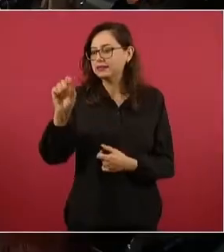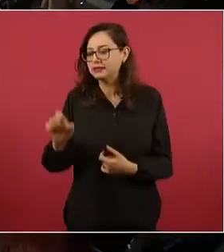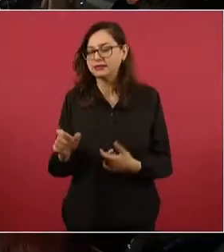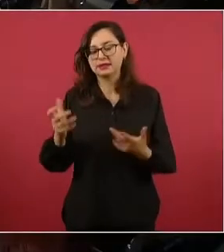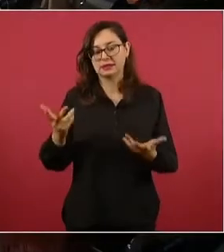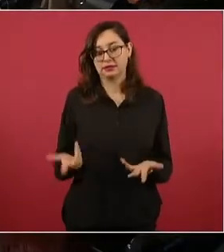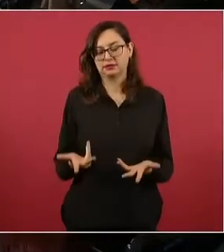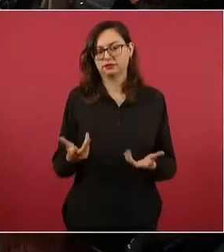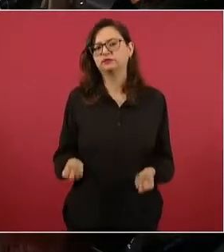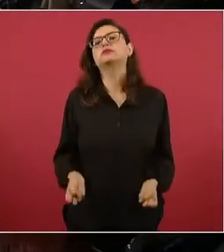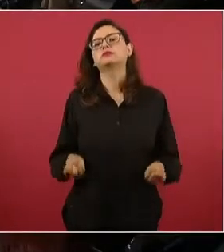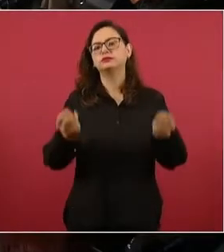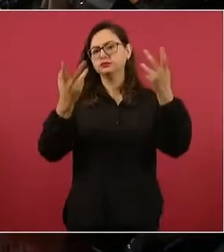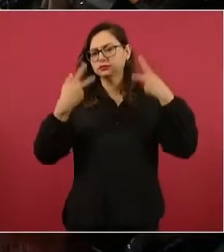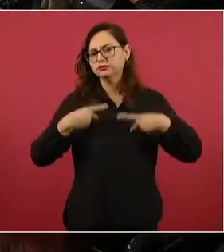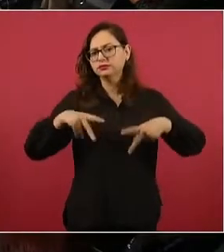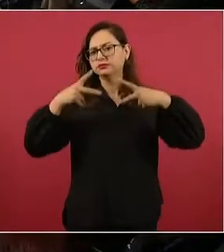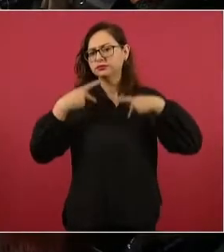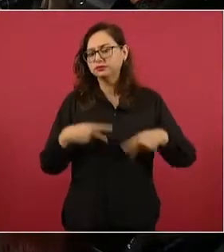mitad de la población,